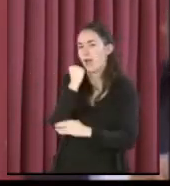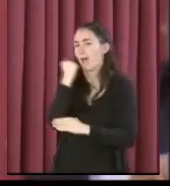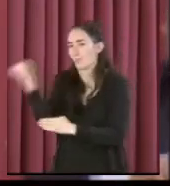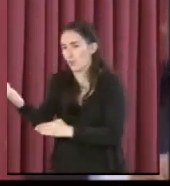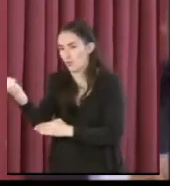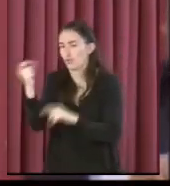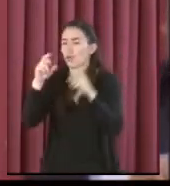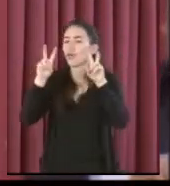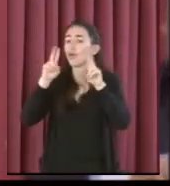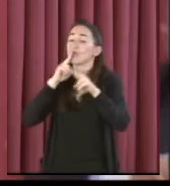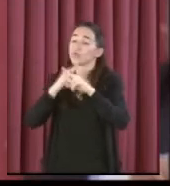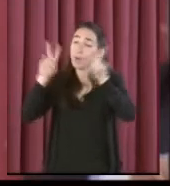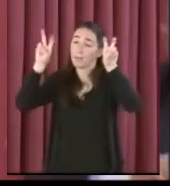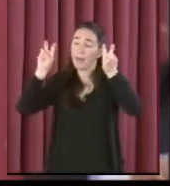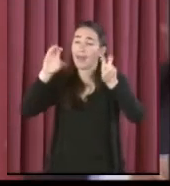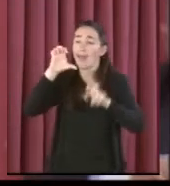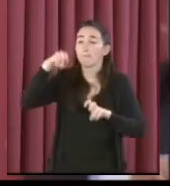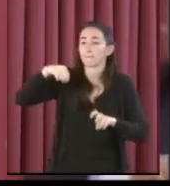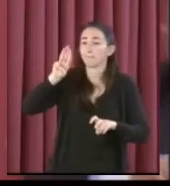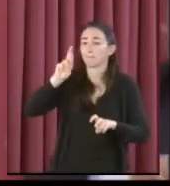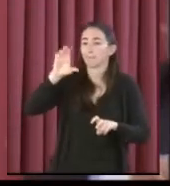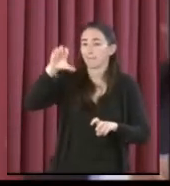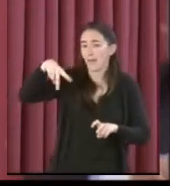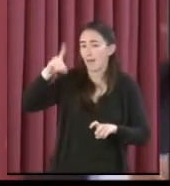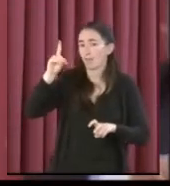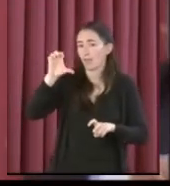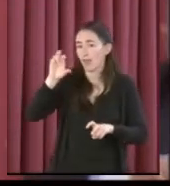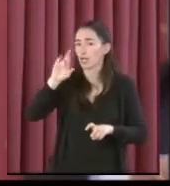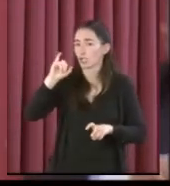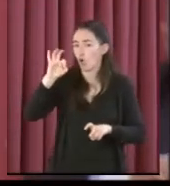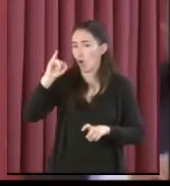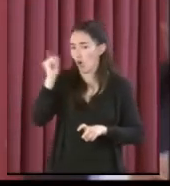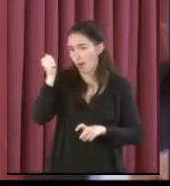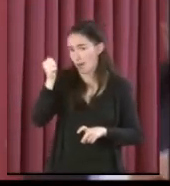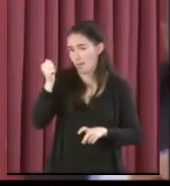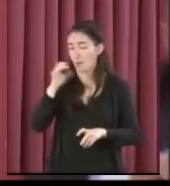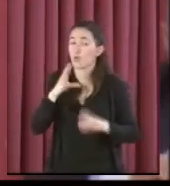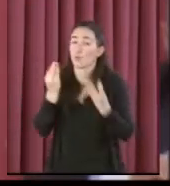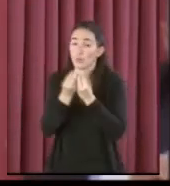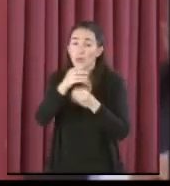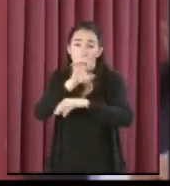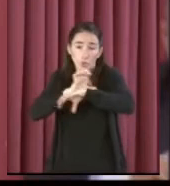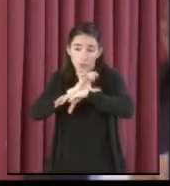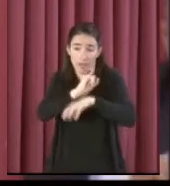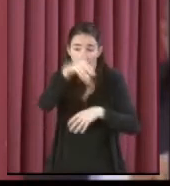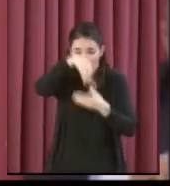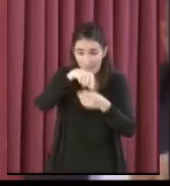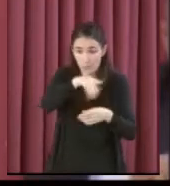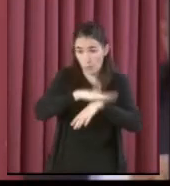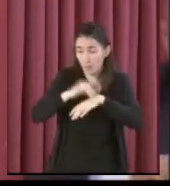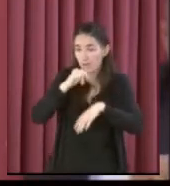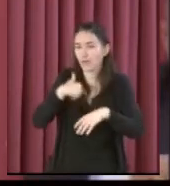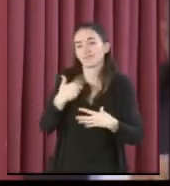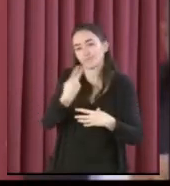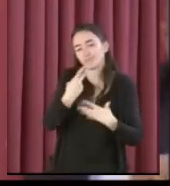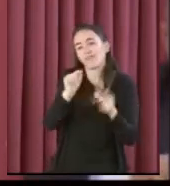Emprende Rioja, que pude firmar con la consejera que nos acompaña hace recientes fechas. Ello multiplica las herramientas municipales